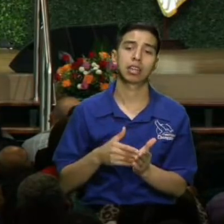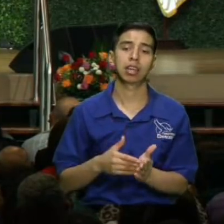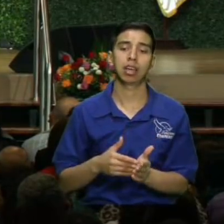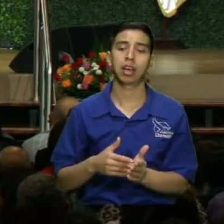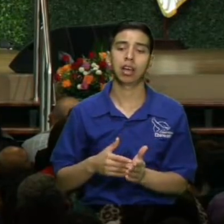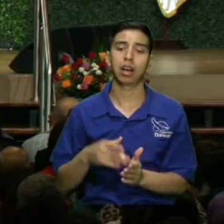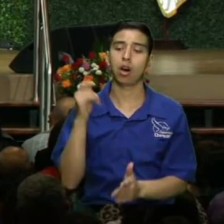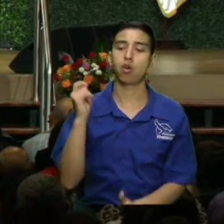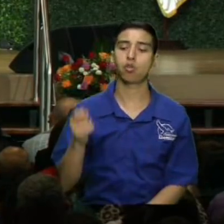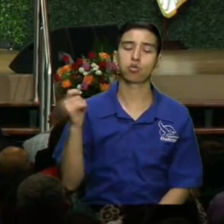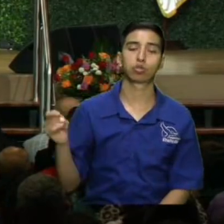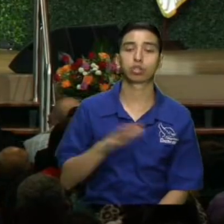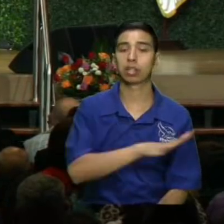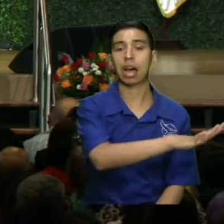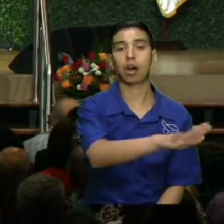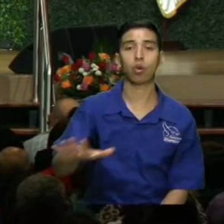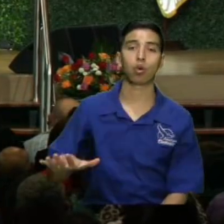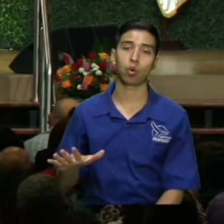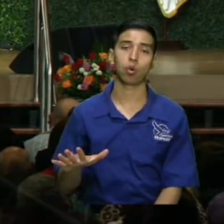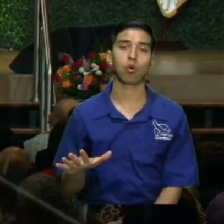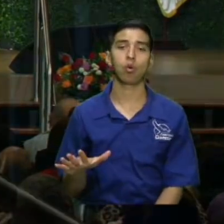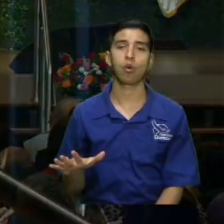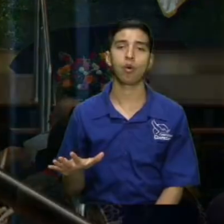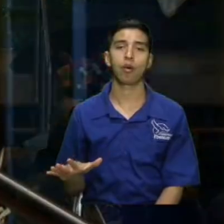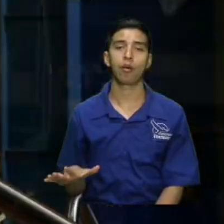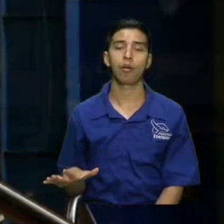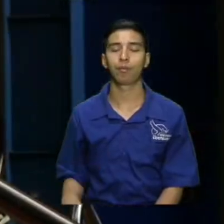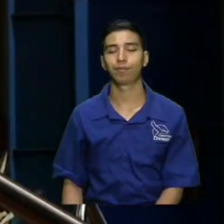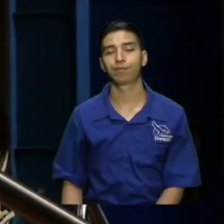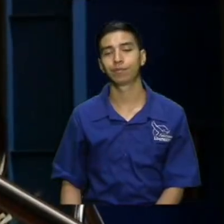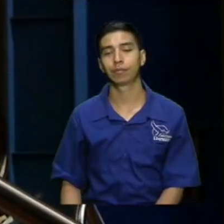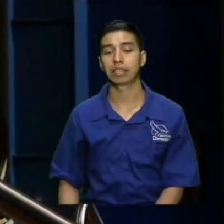¿A usted no le han robado nunca algo? ¿Qué le robaron?